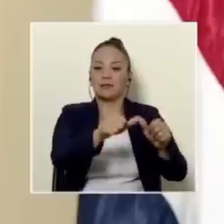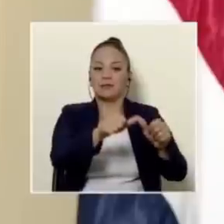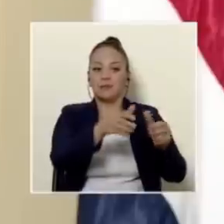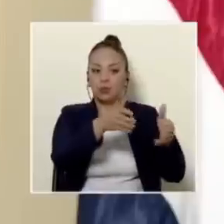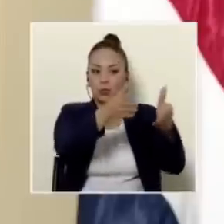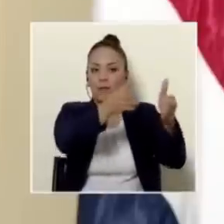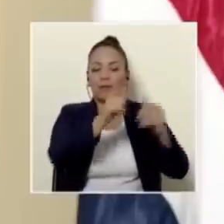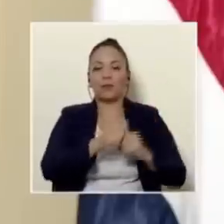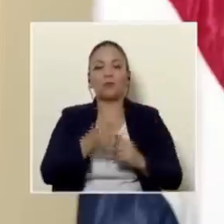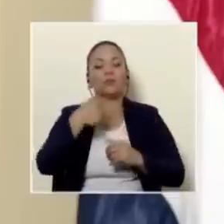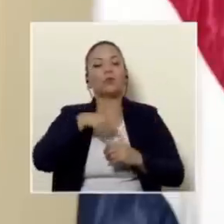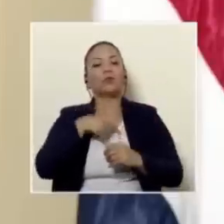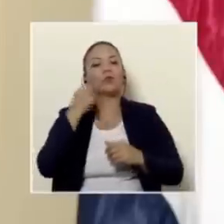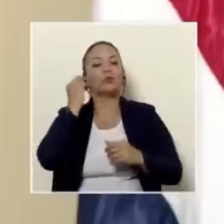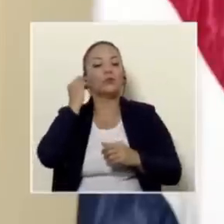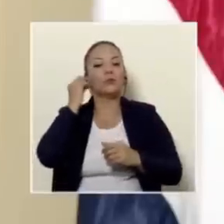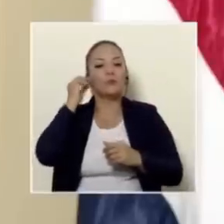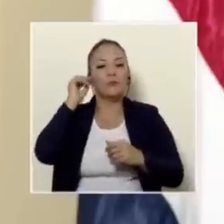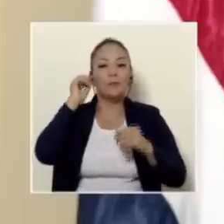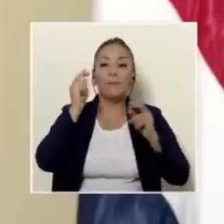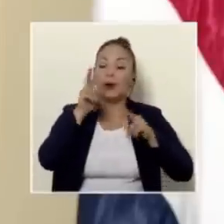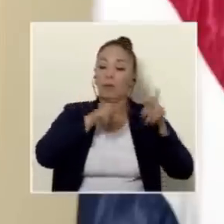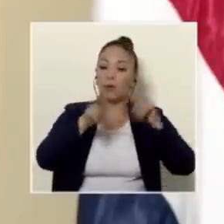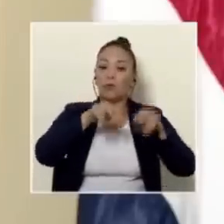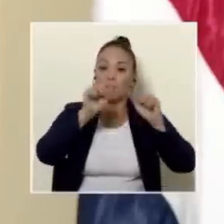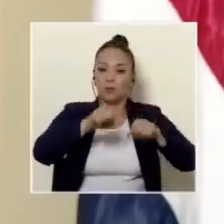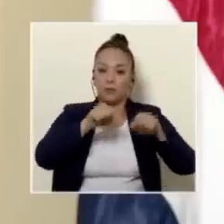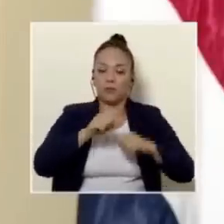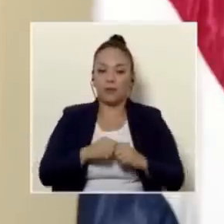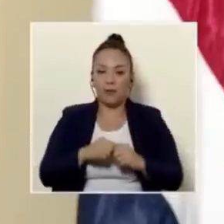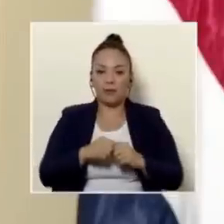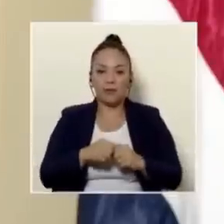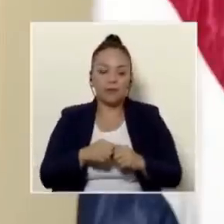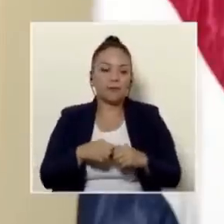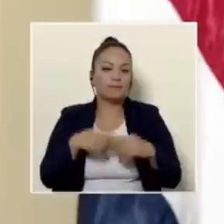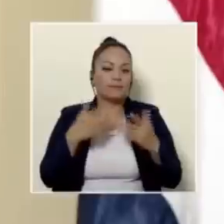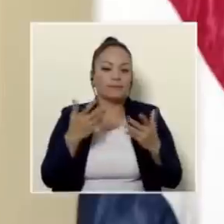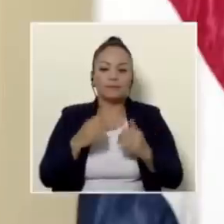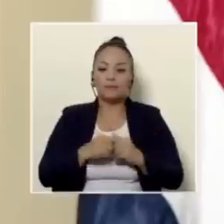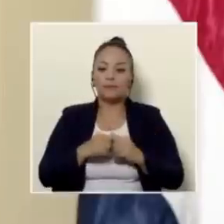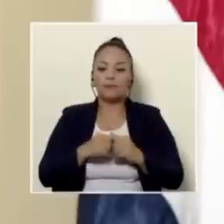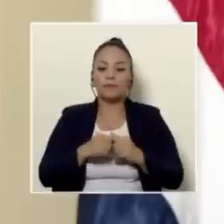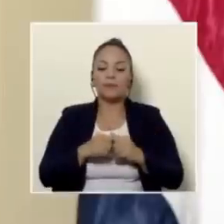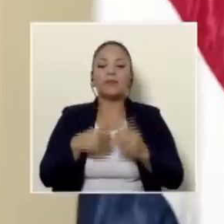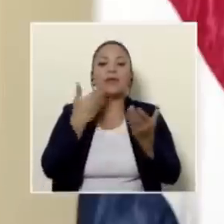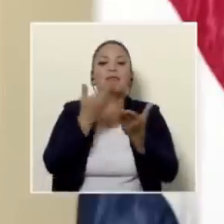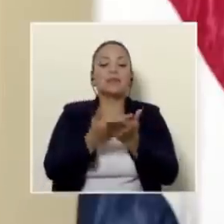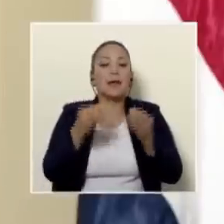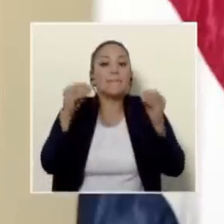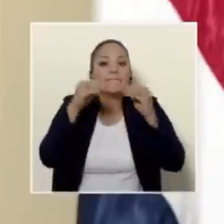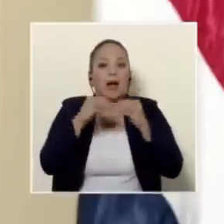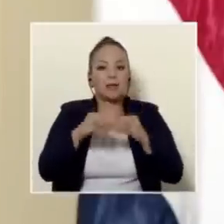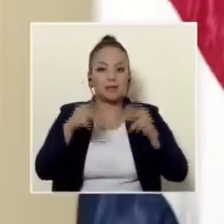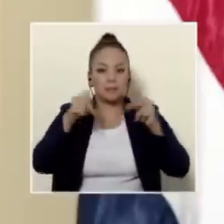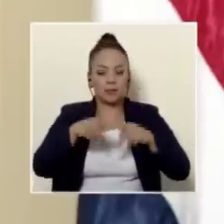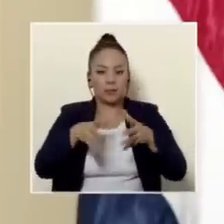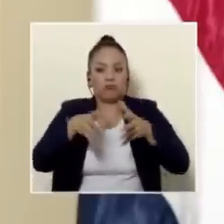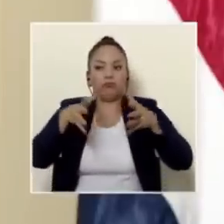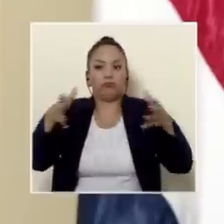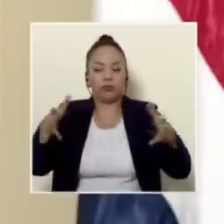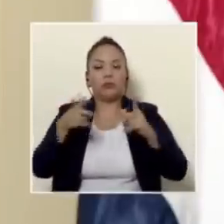camino. Estamos valorando la posibilidad, en caso de llegar a niveles más allá de lo normal,